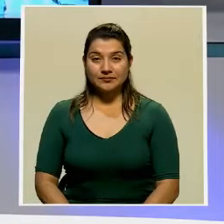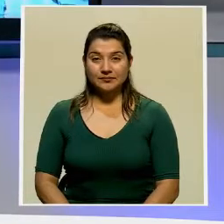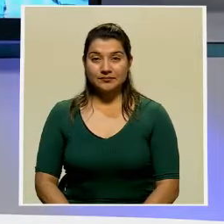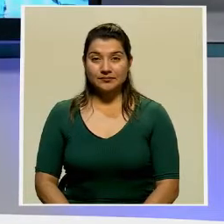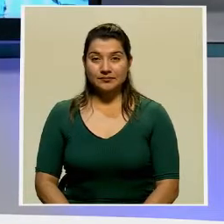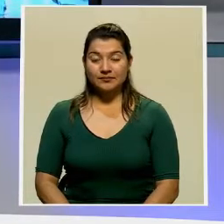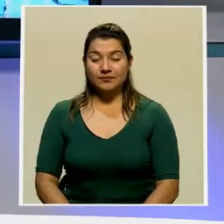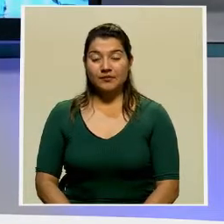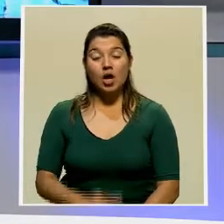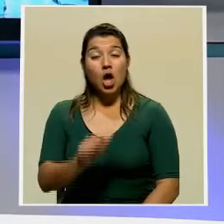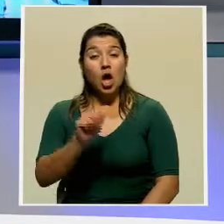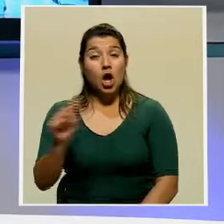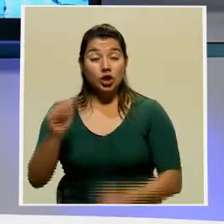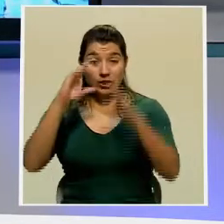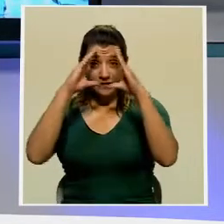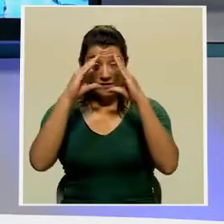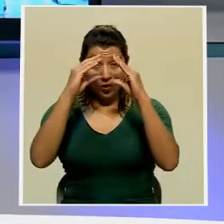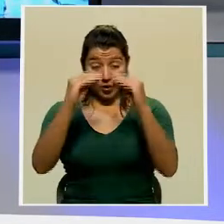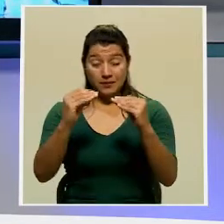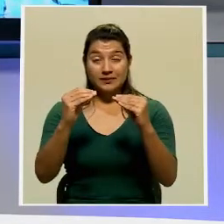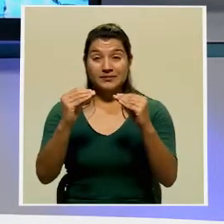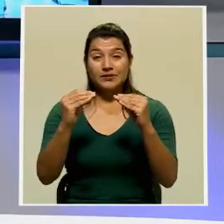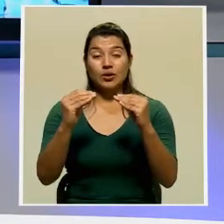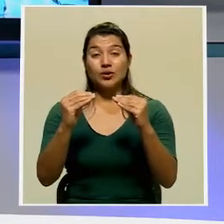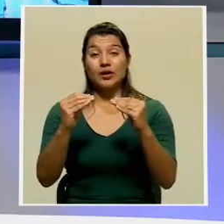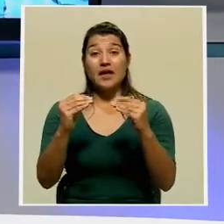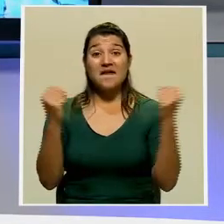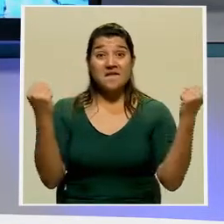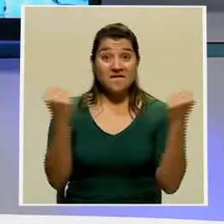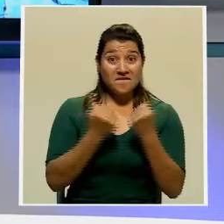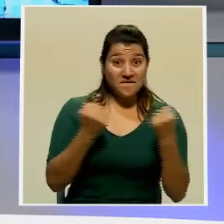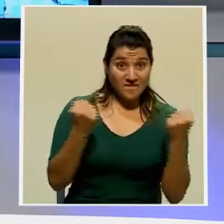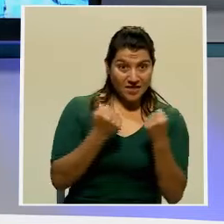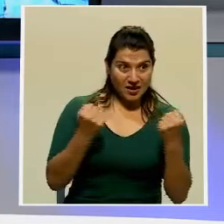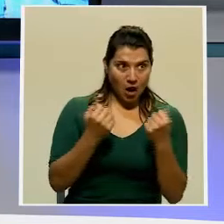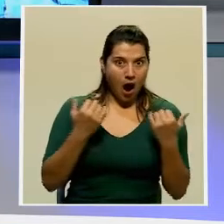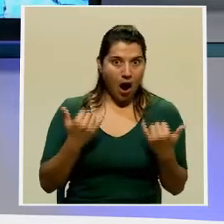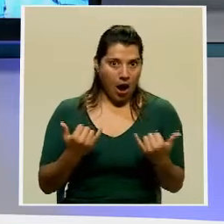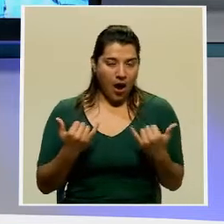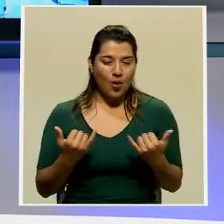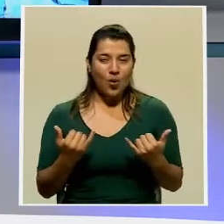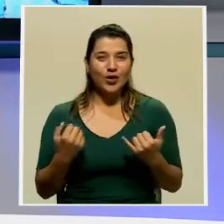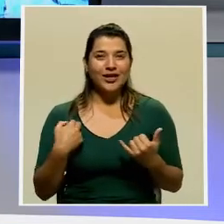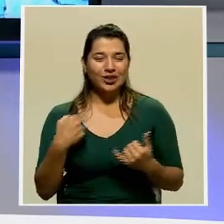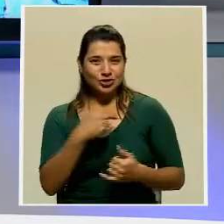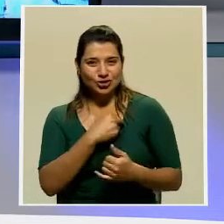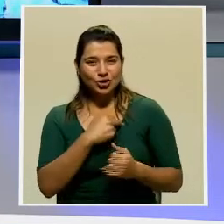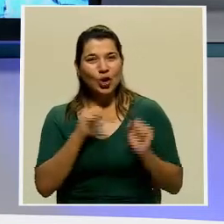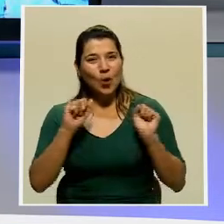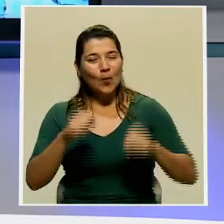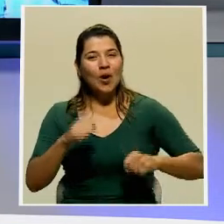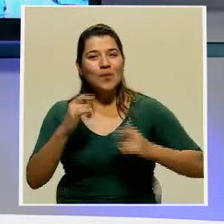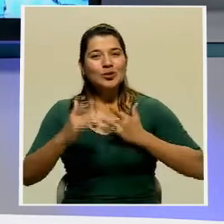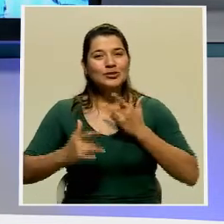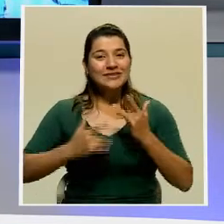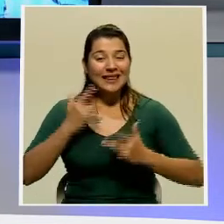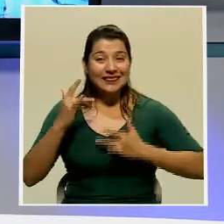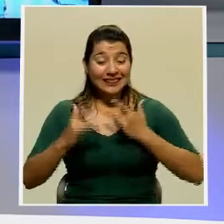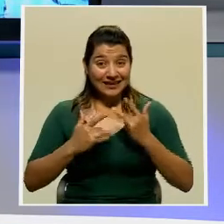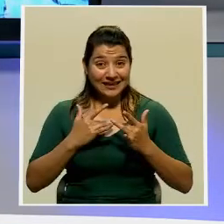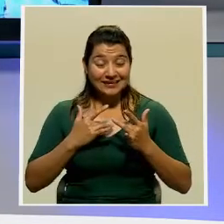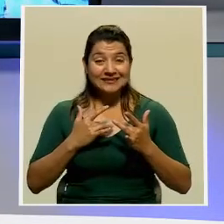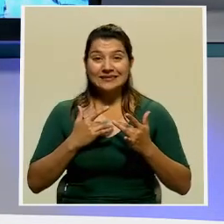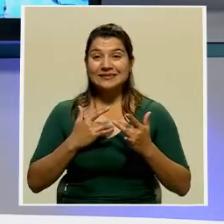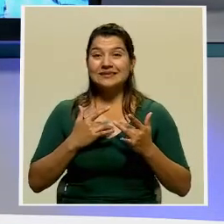En otras informaciones, además del frío notorio que estamos viviendo en la meseta